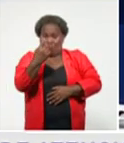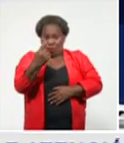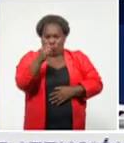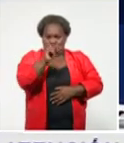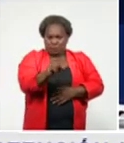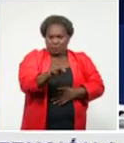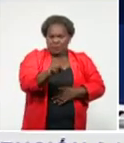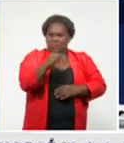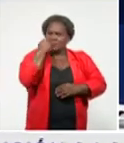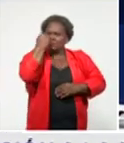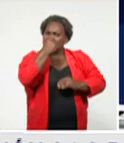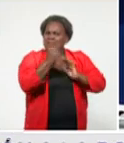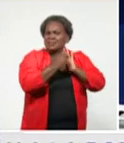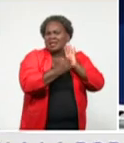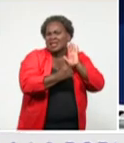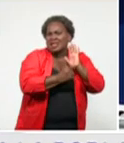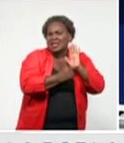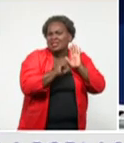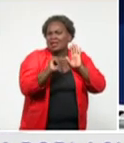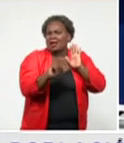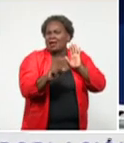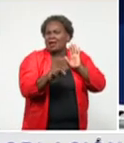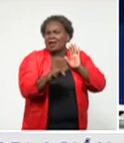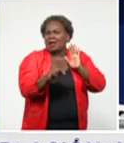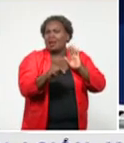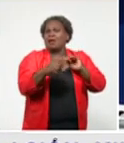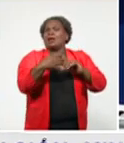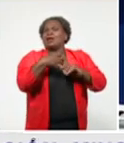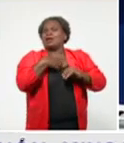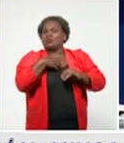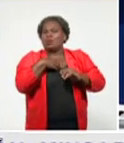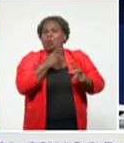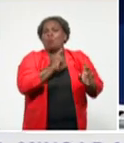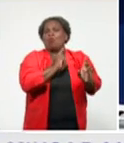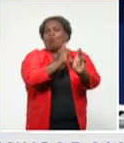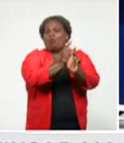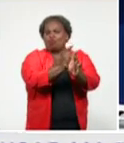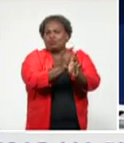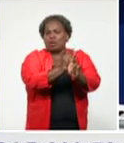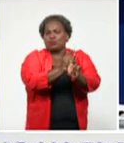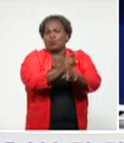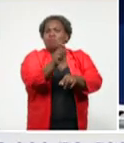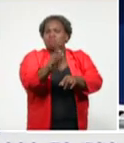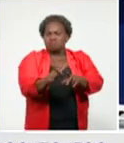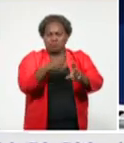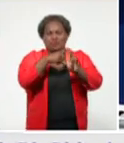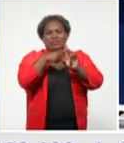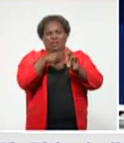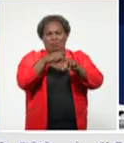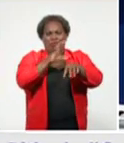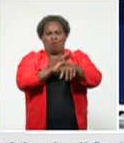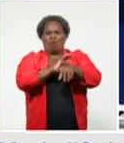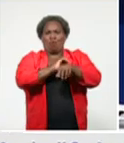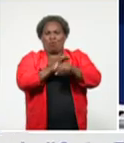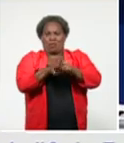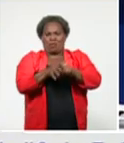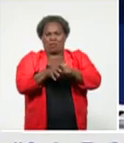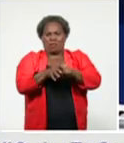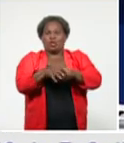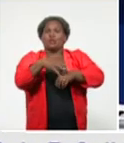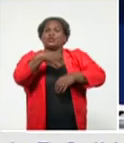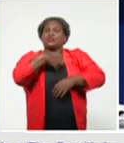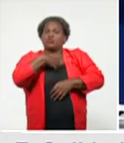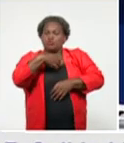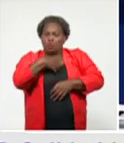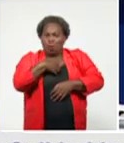elementos epidemiológicos, que había estado en contacto con casos positivos, que había padecido la